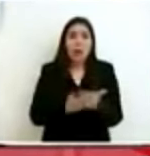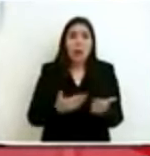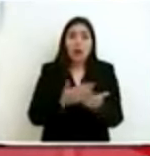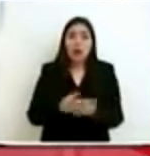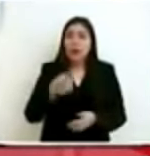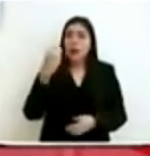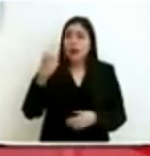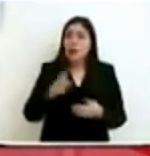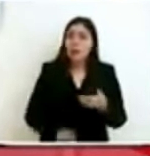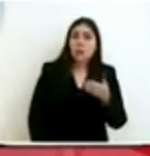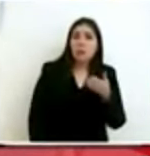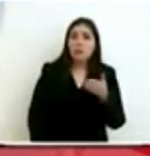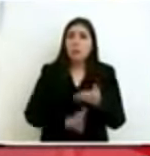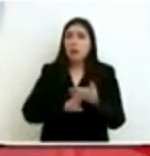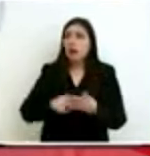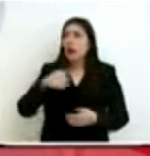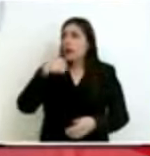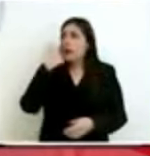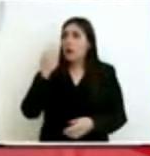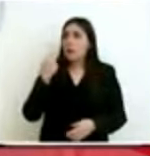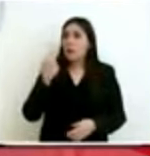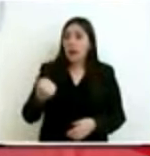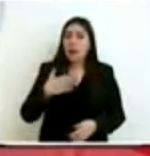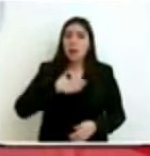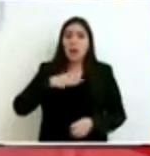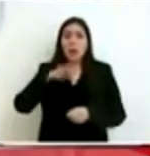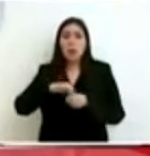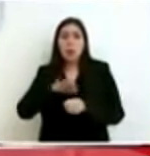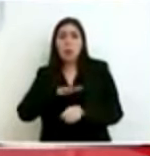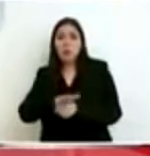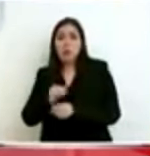el sentido de mi voto, en ningún caso.